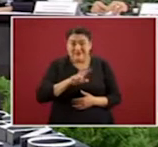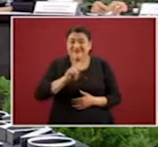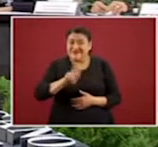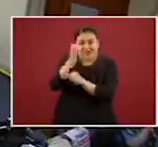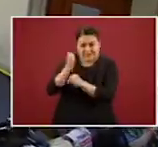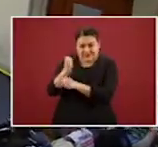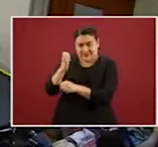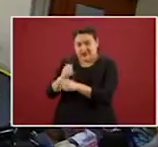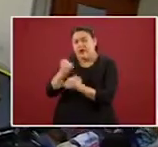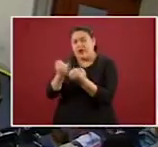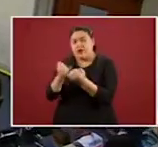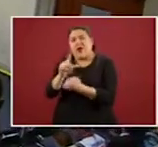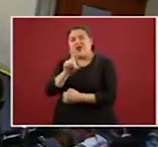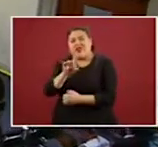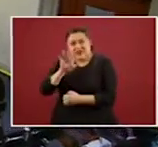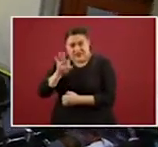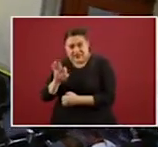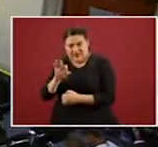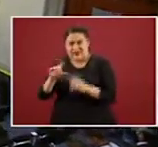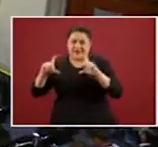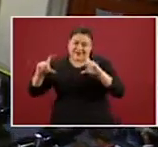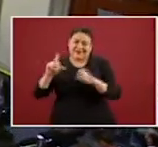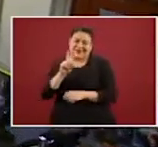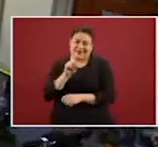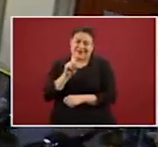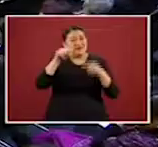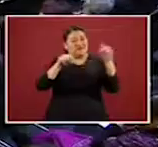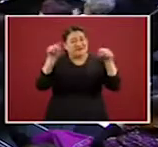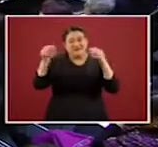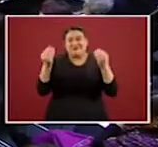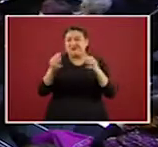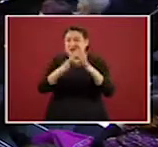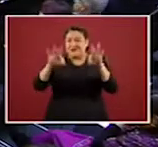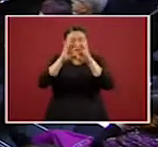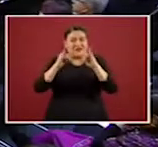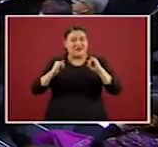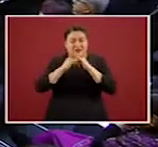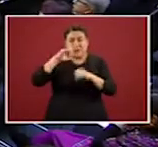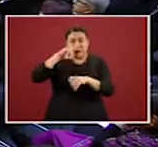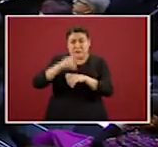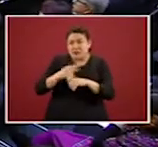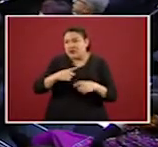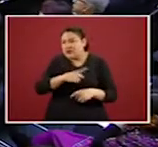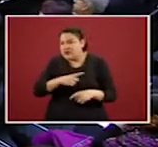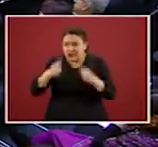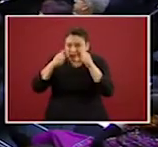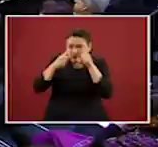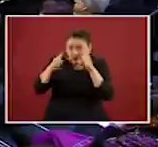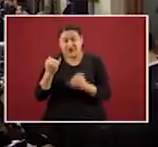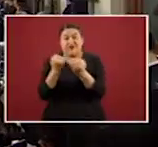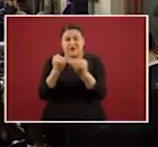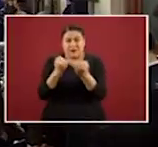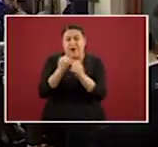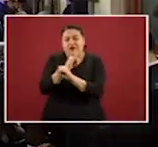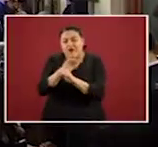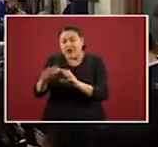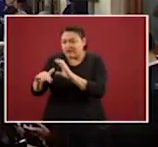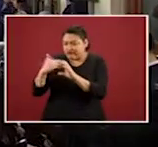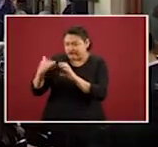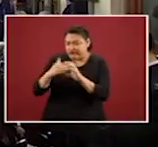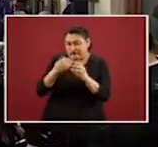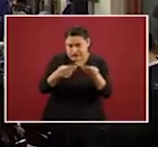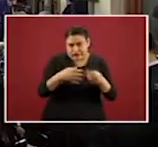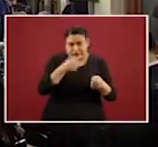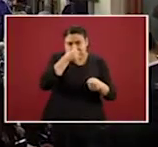quien afirmó que los puntos fundamentales a atender son no permitir la corrupción fortalece la coordinación entre los tres niveles de gobierno capacitar a las